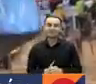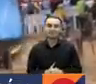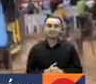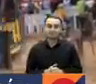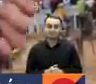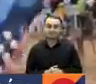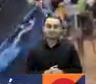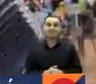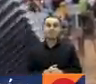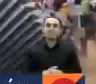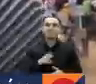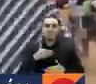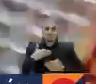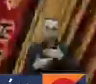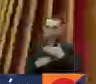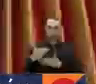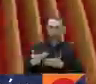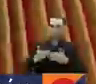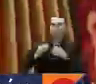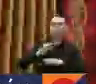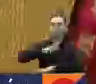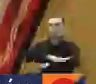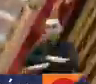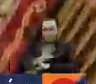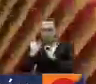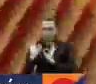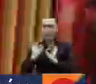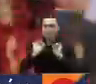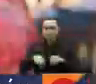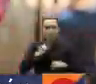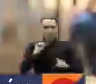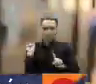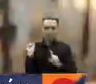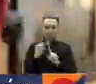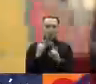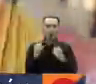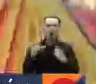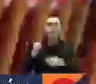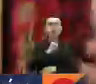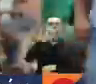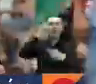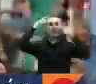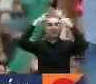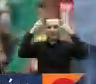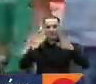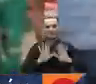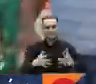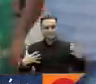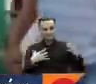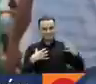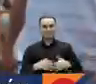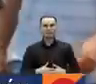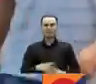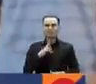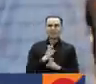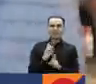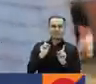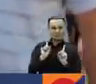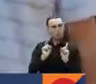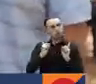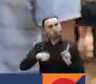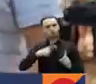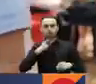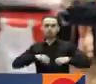La disciplina y la perseverancia fueron clave para ser rey vallenato del acordeón. Fue difícil, pero para adelante siempre,